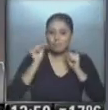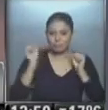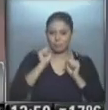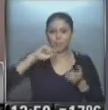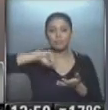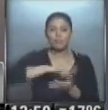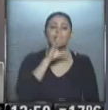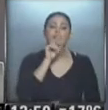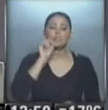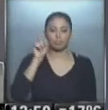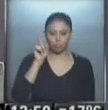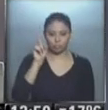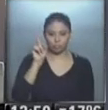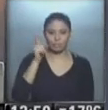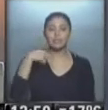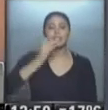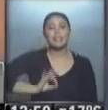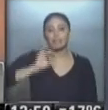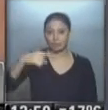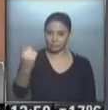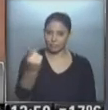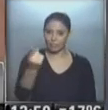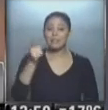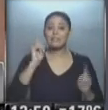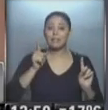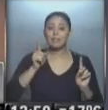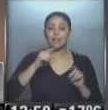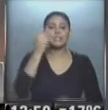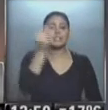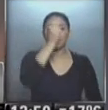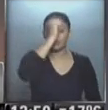en la ciudad rusa de Sochi durante el año que viene. Además, durante